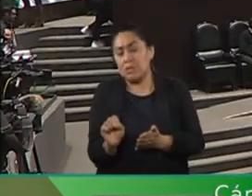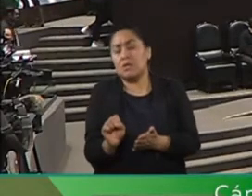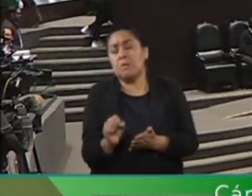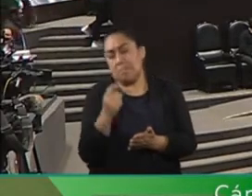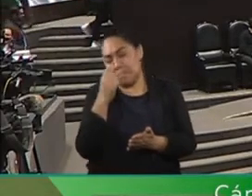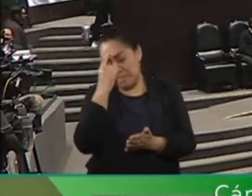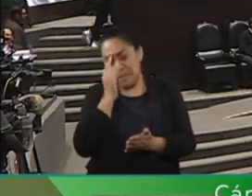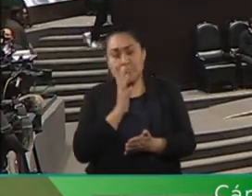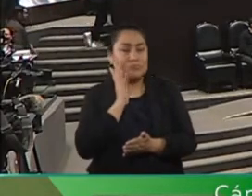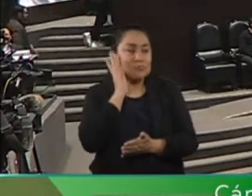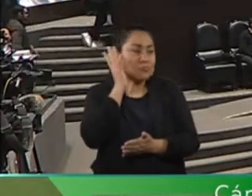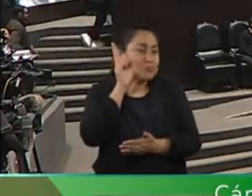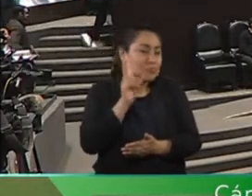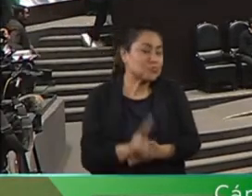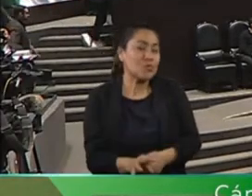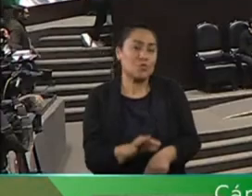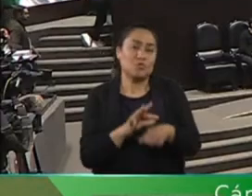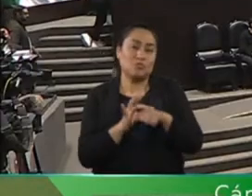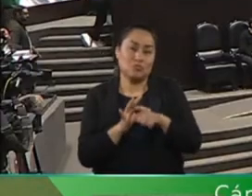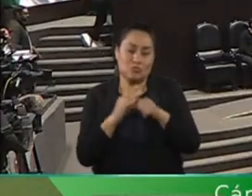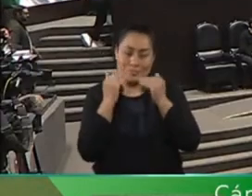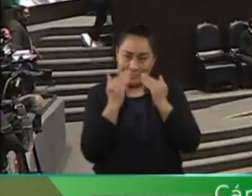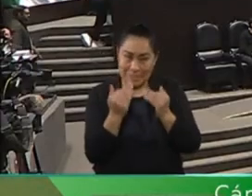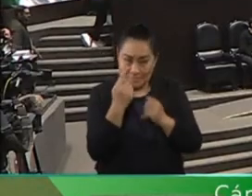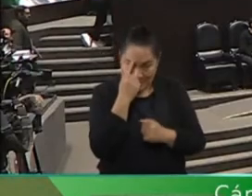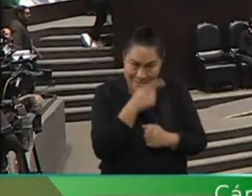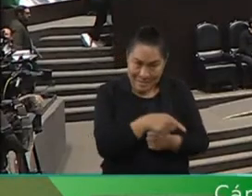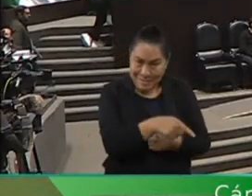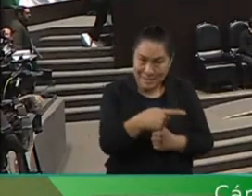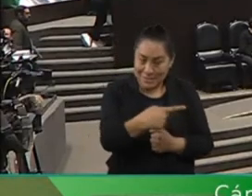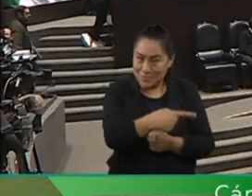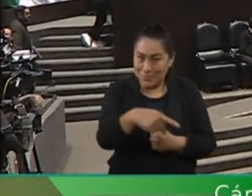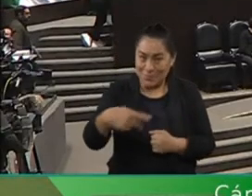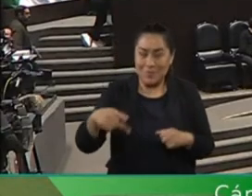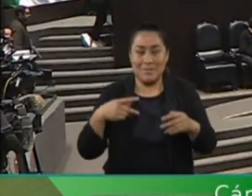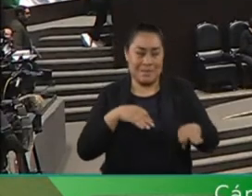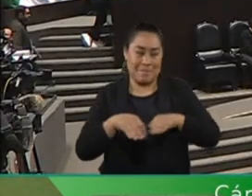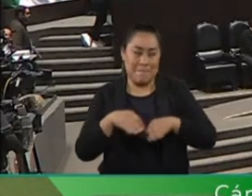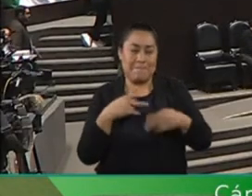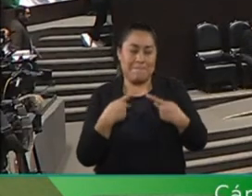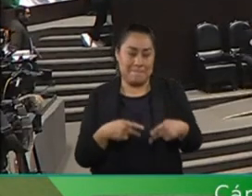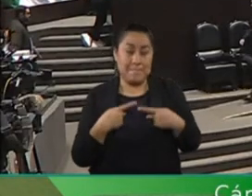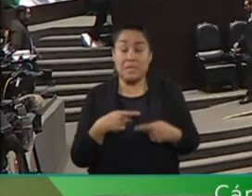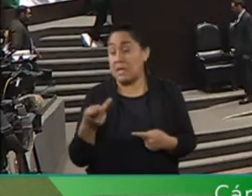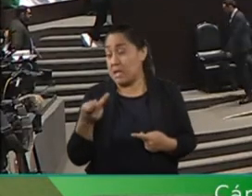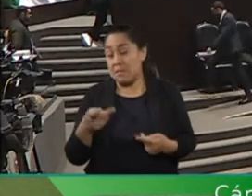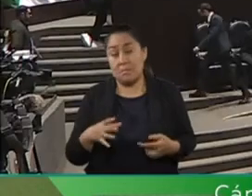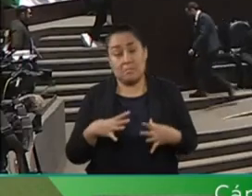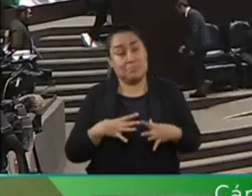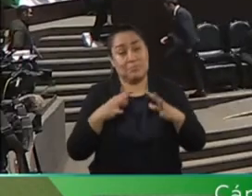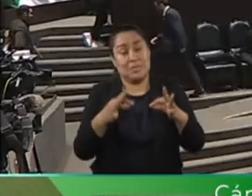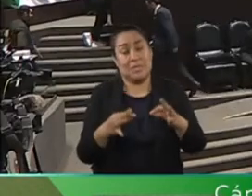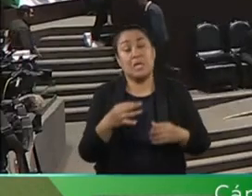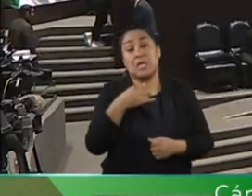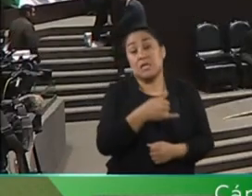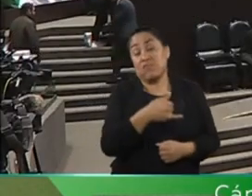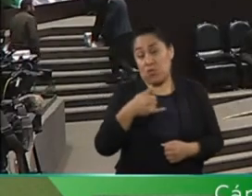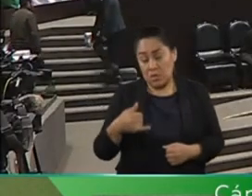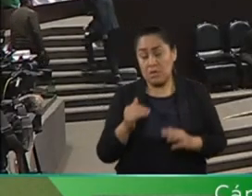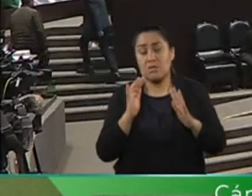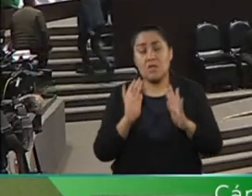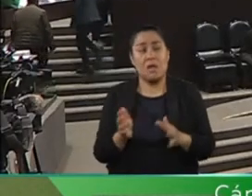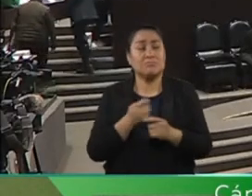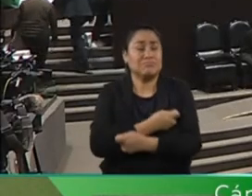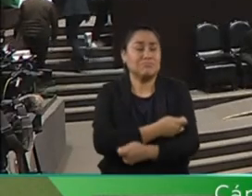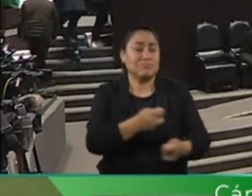una realidad verdadera y tangible para las personas trabajadoras. Desde su fundación, el Infonavit ha otorgado